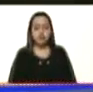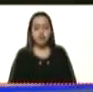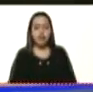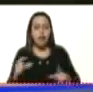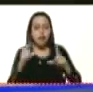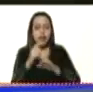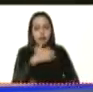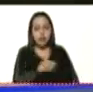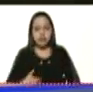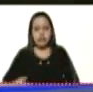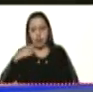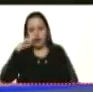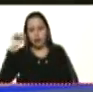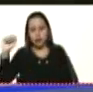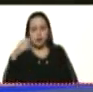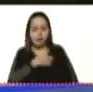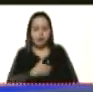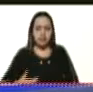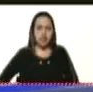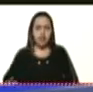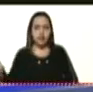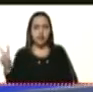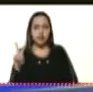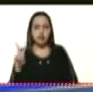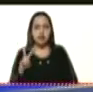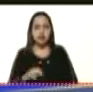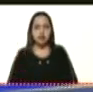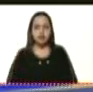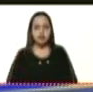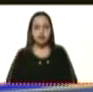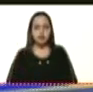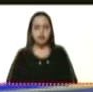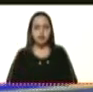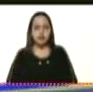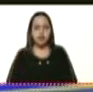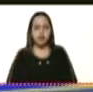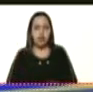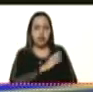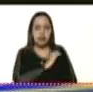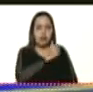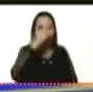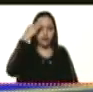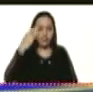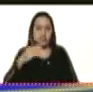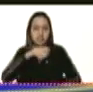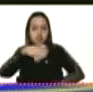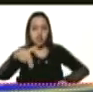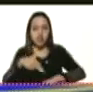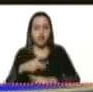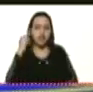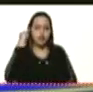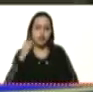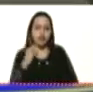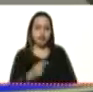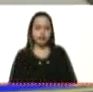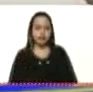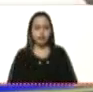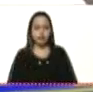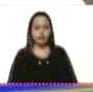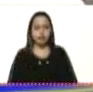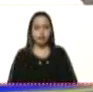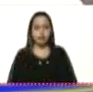Presidente Constitucional de la República Bolivariana de Venezuela y comandante en jefe de la Fuerza Armada Nacional Bolivariana.